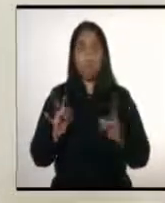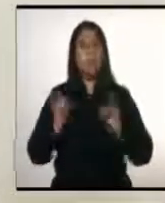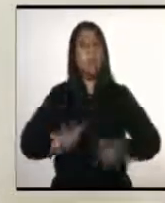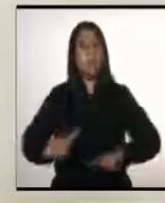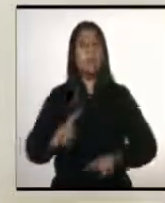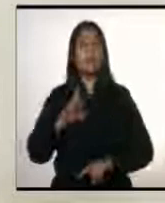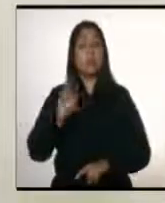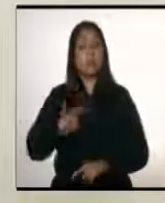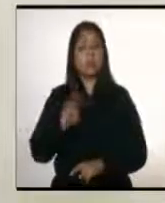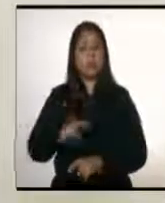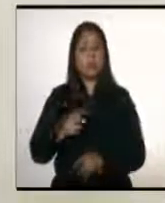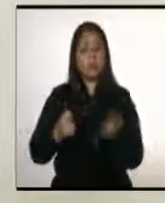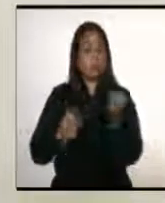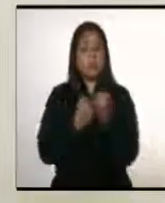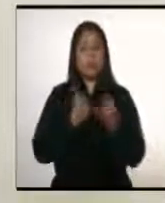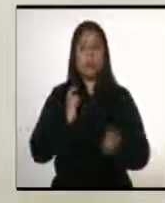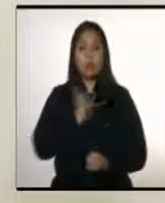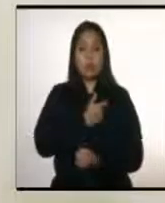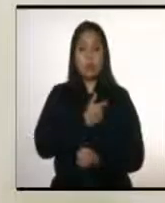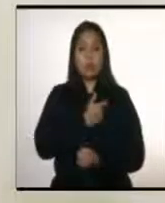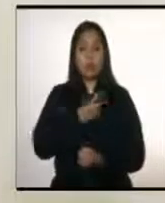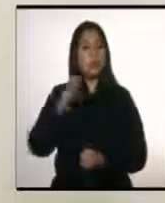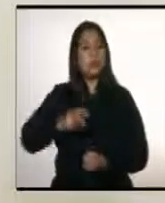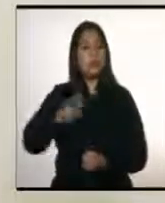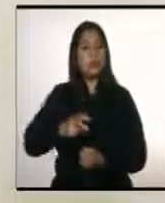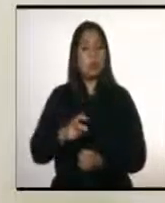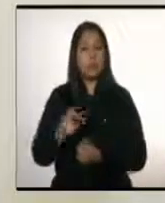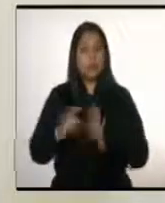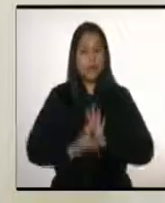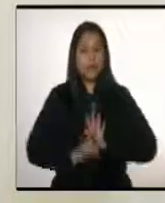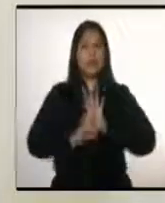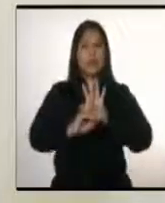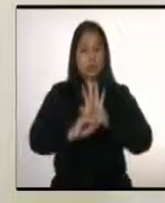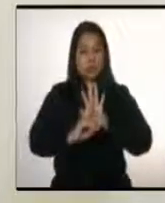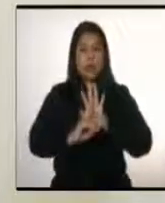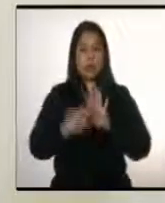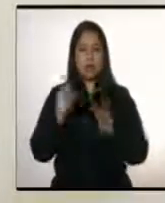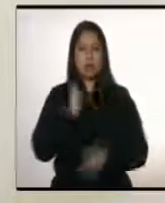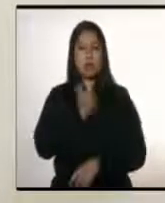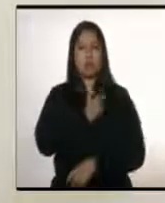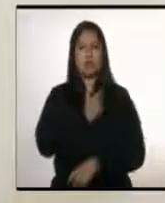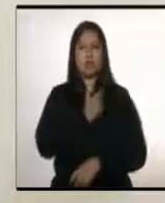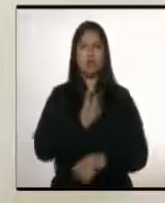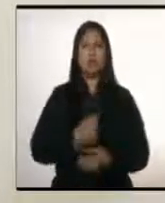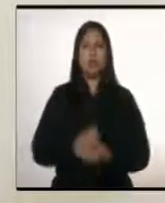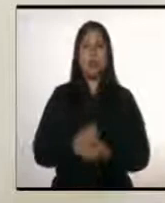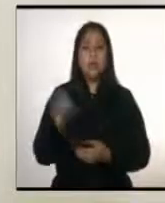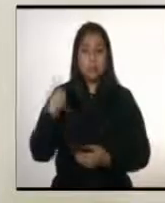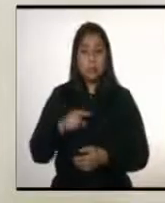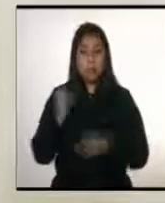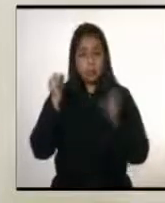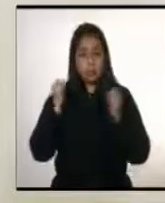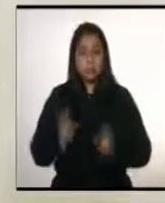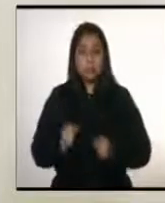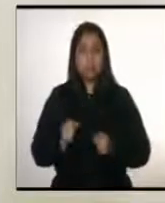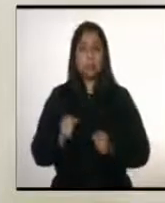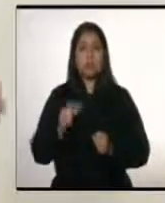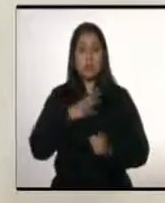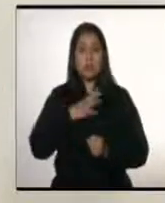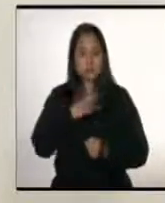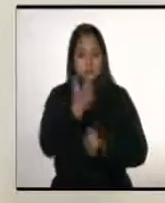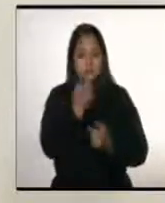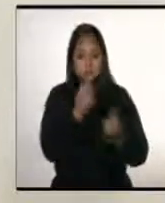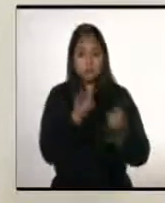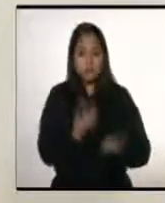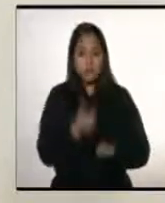necesitamos el apoyo en el Congreso, necesitamos el respaldo en el Congreso de la República para que podamos contar con esos fondos que